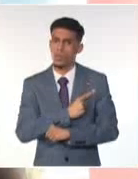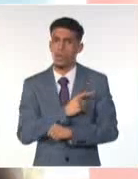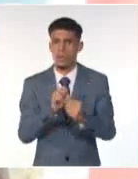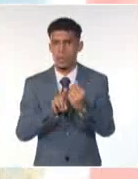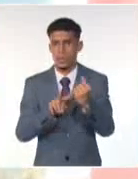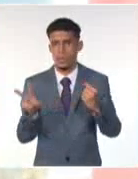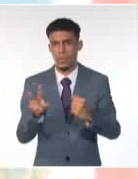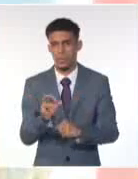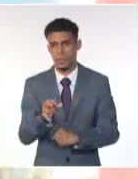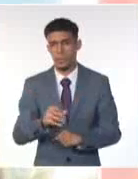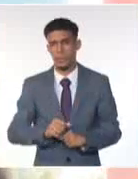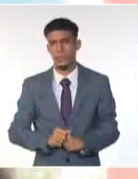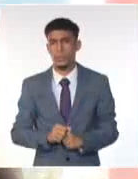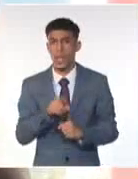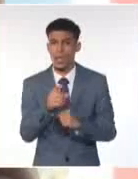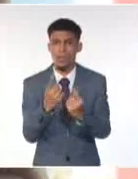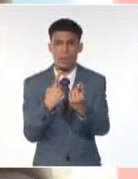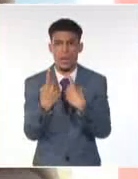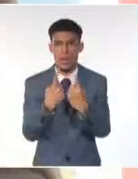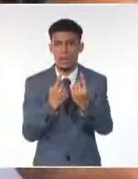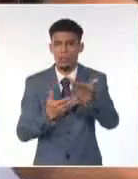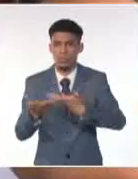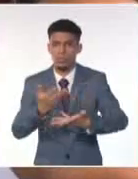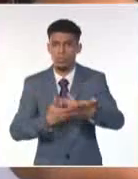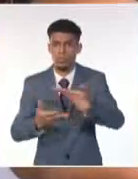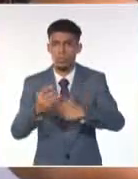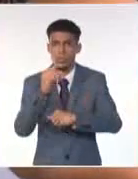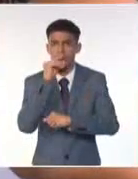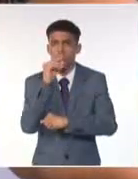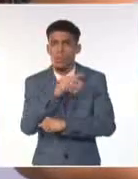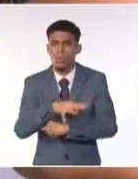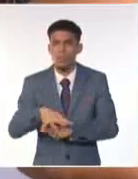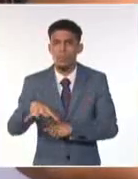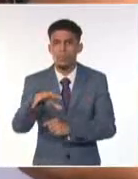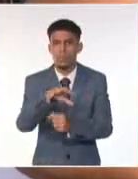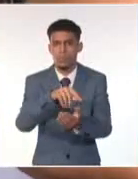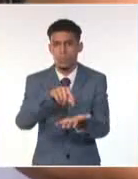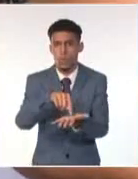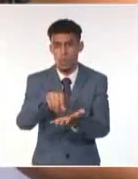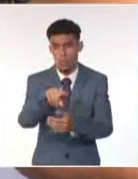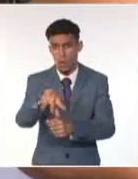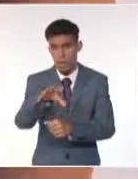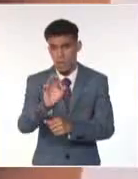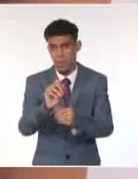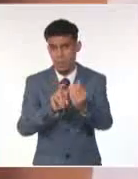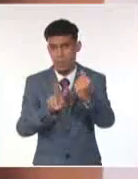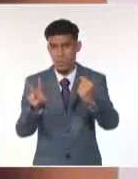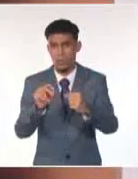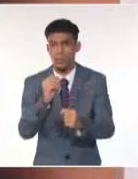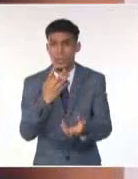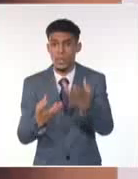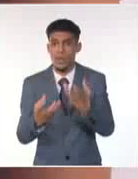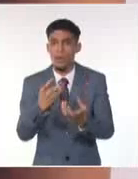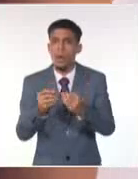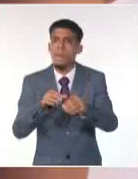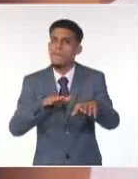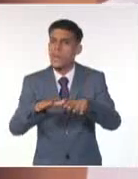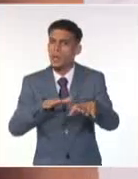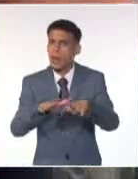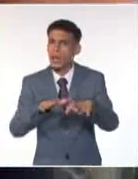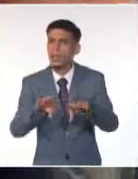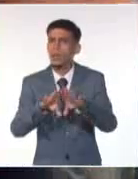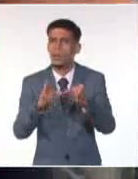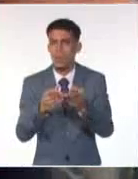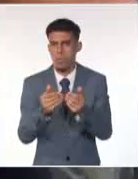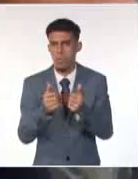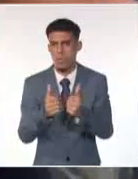provincia. En intercambio, en el Consejo Popular de Punta Gorda, en la Perla del Sur, detallaron los preparativos y aseguramientos de un